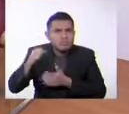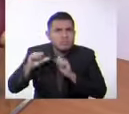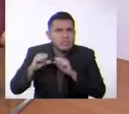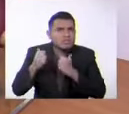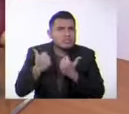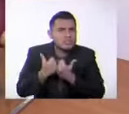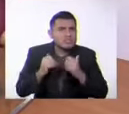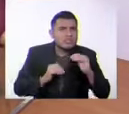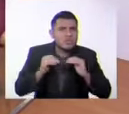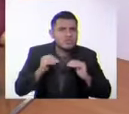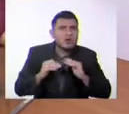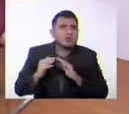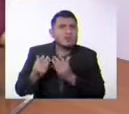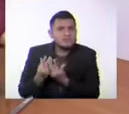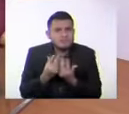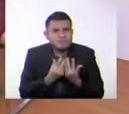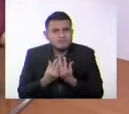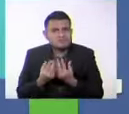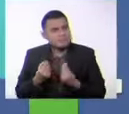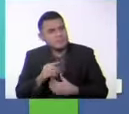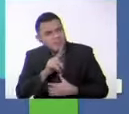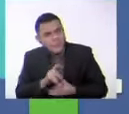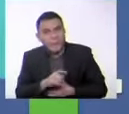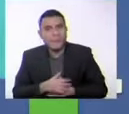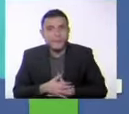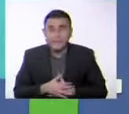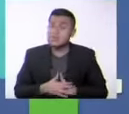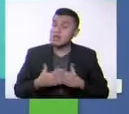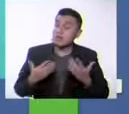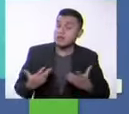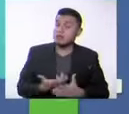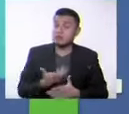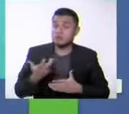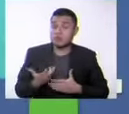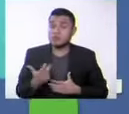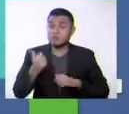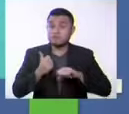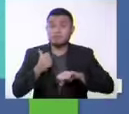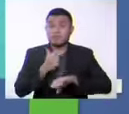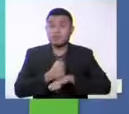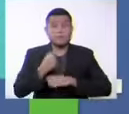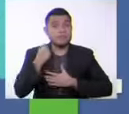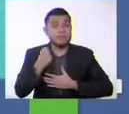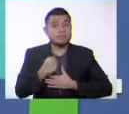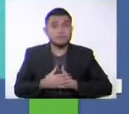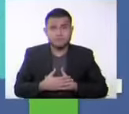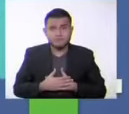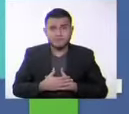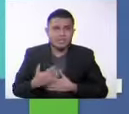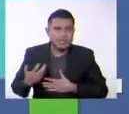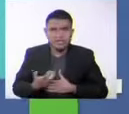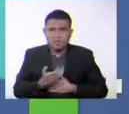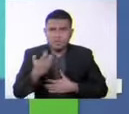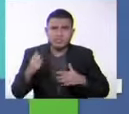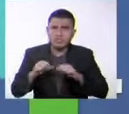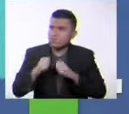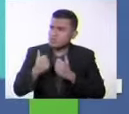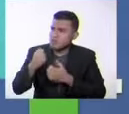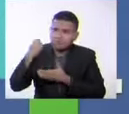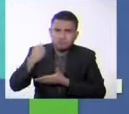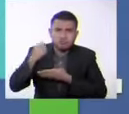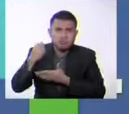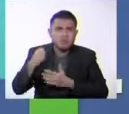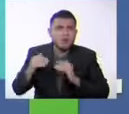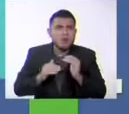también que vienen desde los civiles, maestra? Vamos a situar un hecho fundamental, que los movimientos surgen a partir